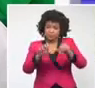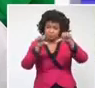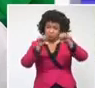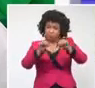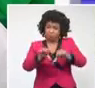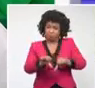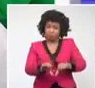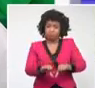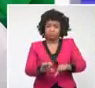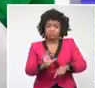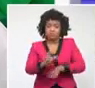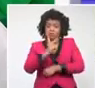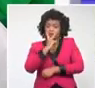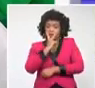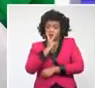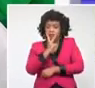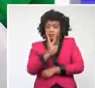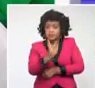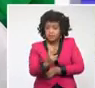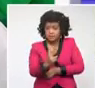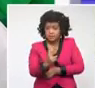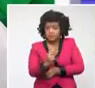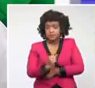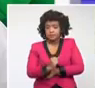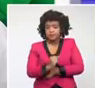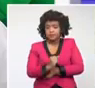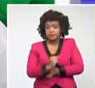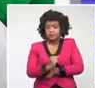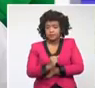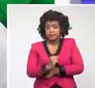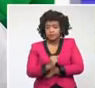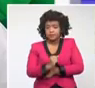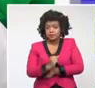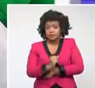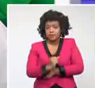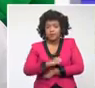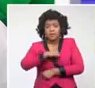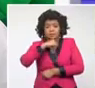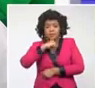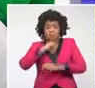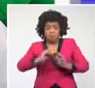referencia para la atención a la morbilidad materna grave,